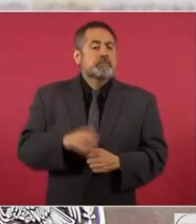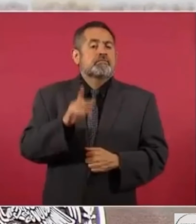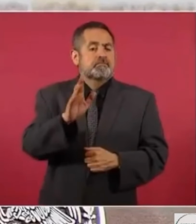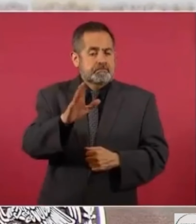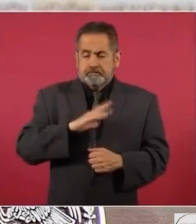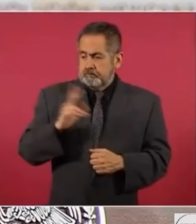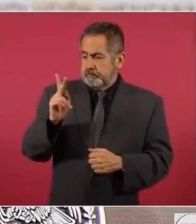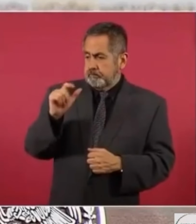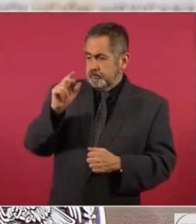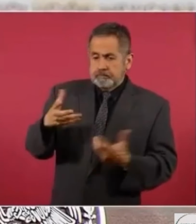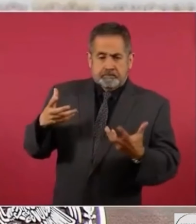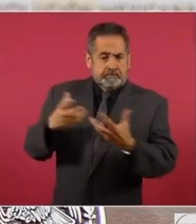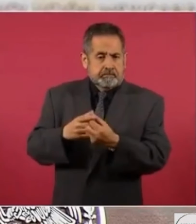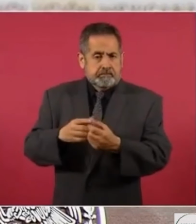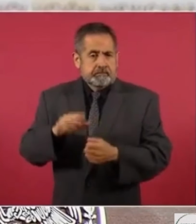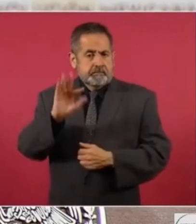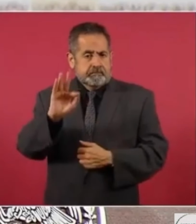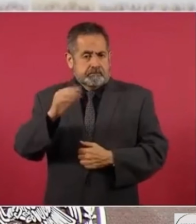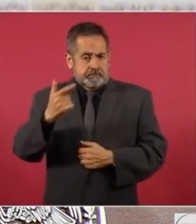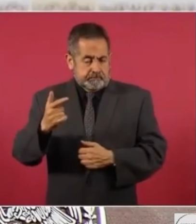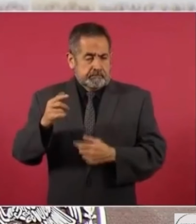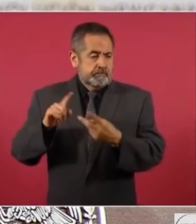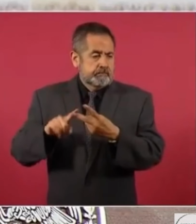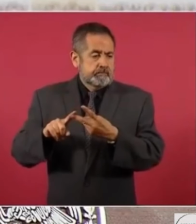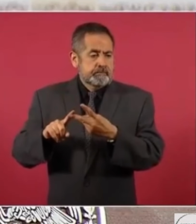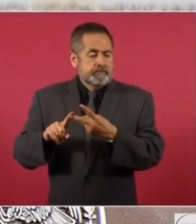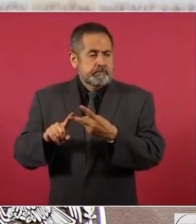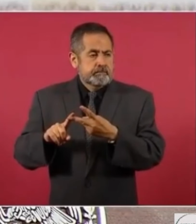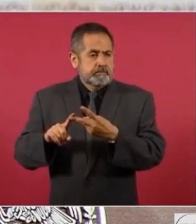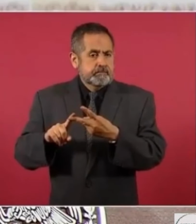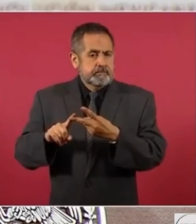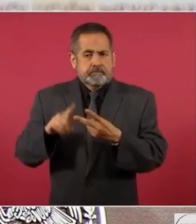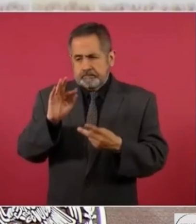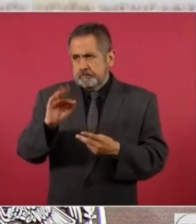Fiscalía General, el INAH,